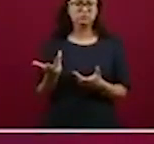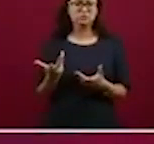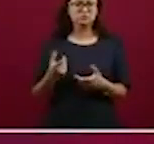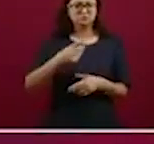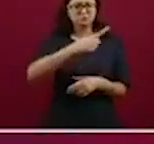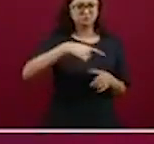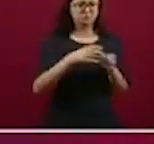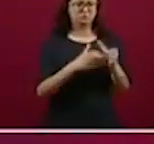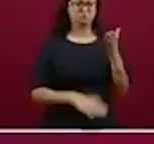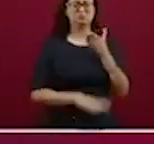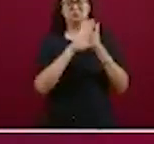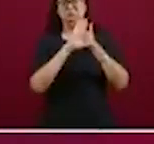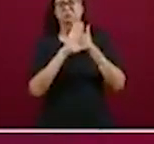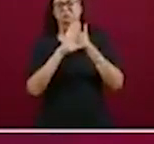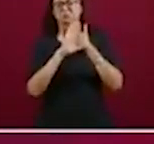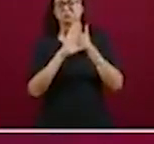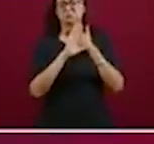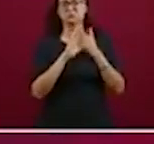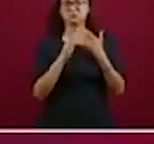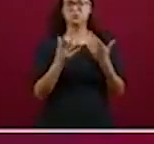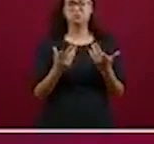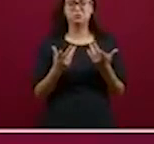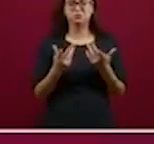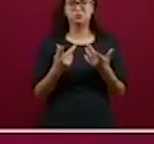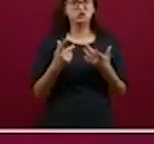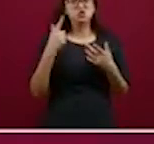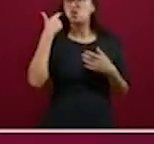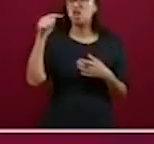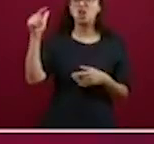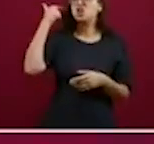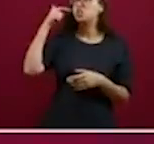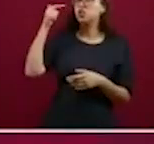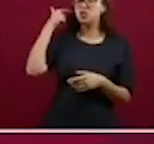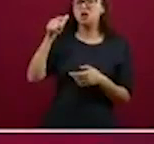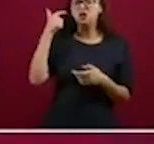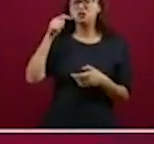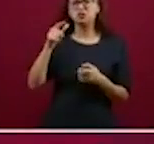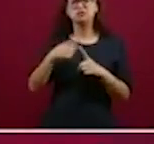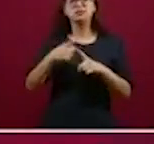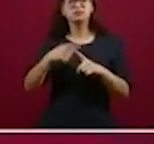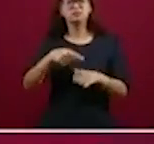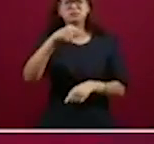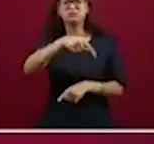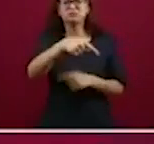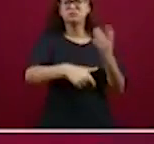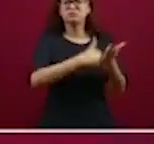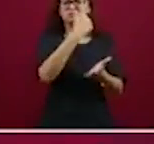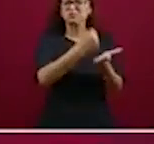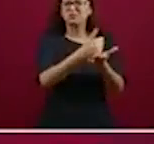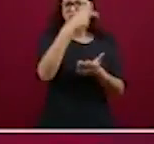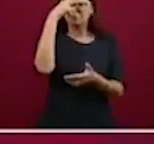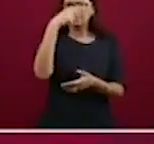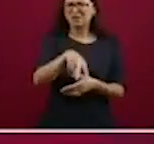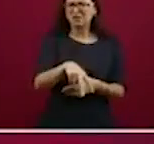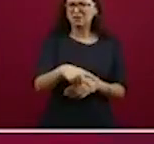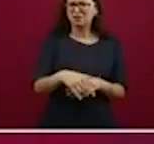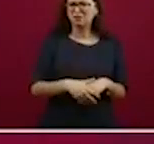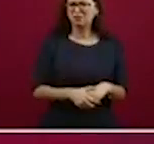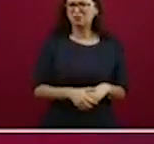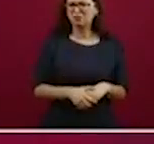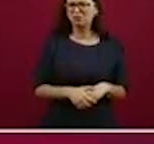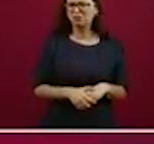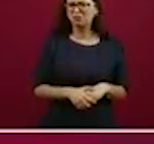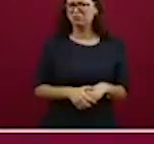deciden a carlos urzúa pese a que no estarán g20 lópez obrador enviaron una carta para abordar la desigualdad en el mundo